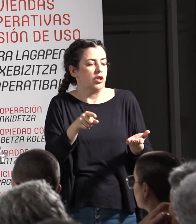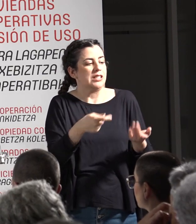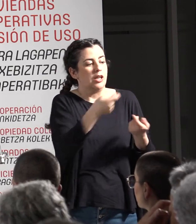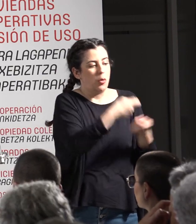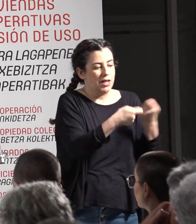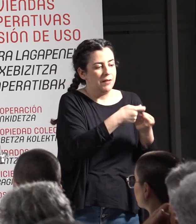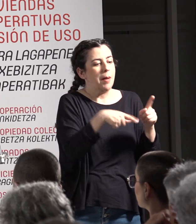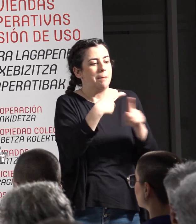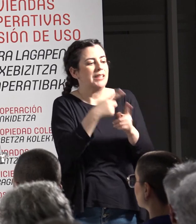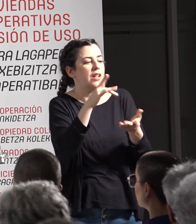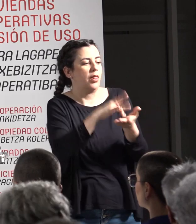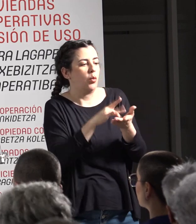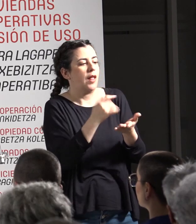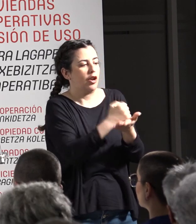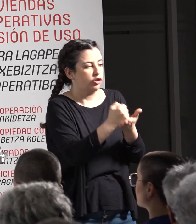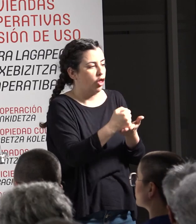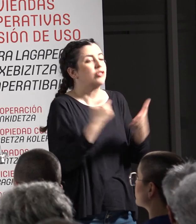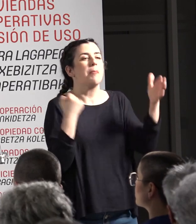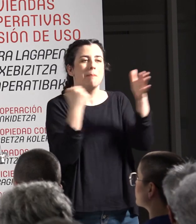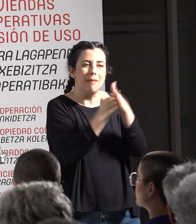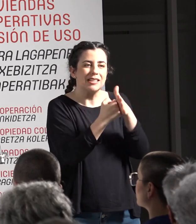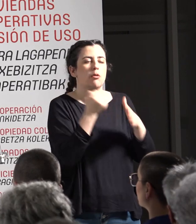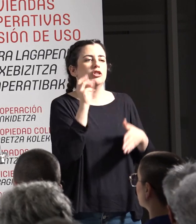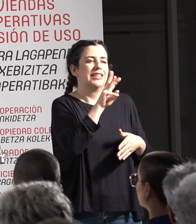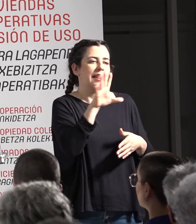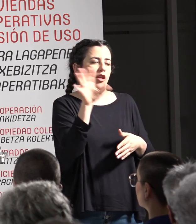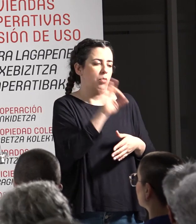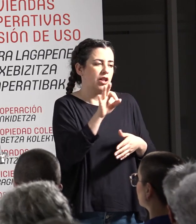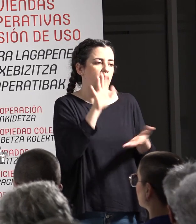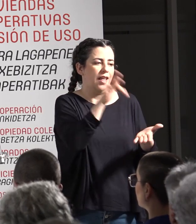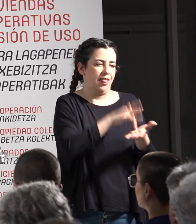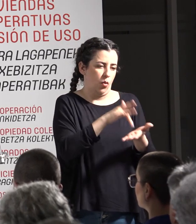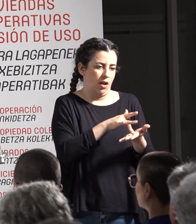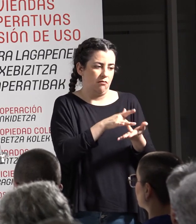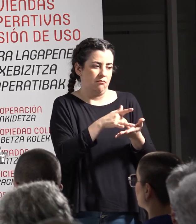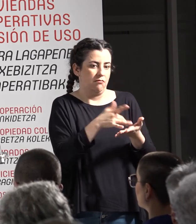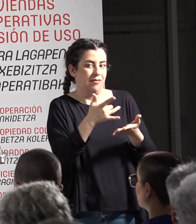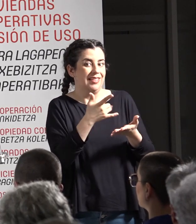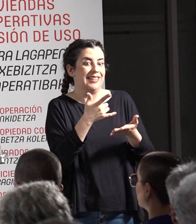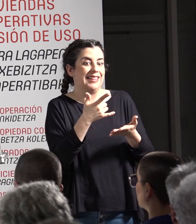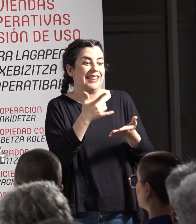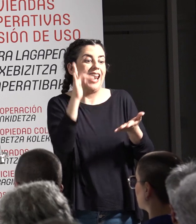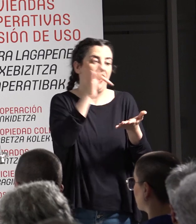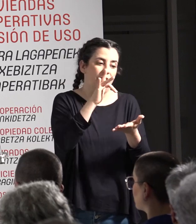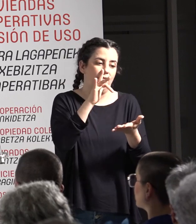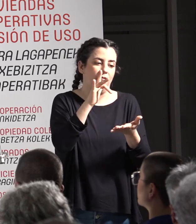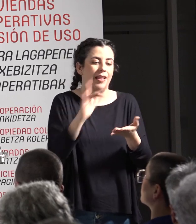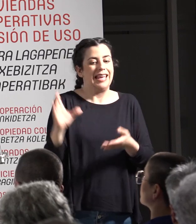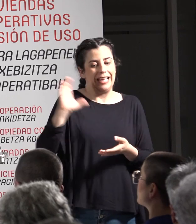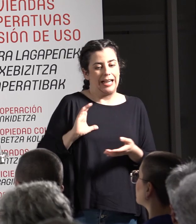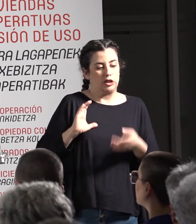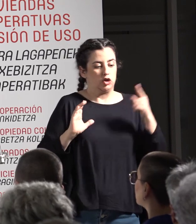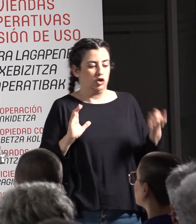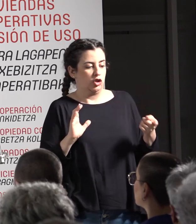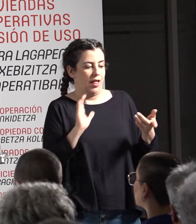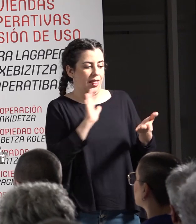los socios y un máximo de un 35% de endeudamiento. O sea, de la deuda respecto a los ingresos, ¿vale? Igual